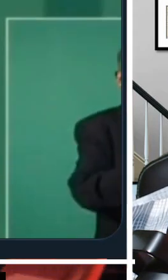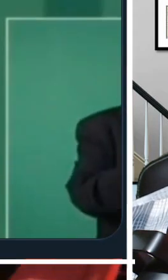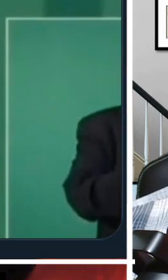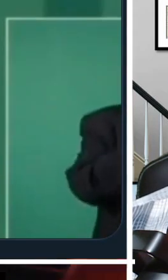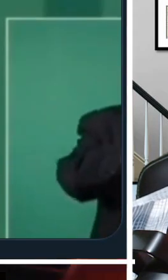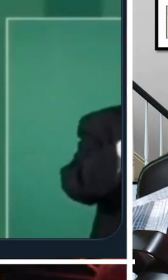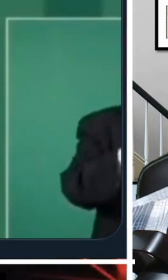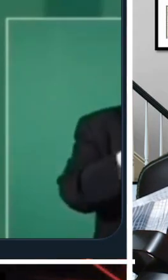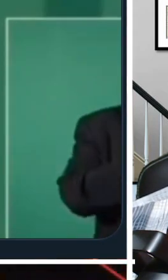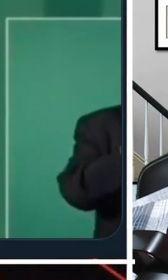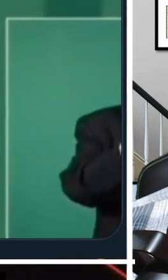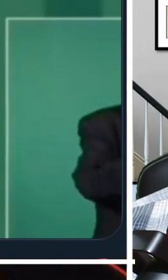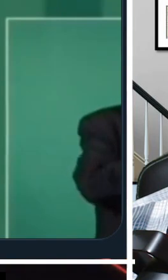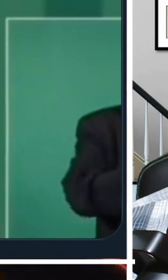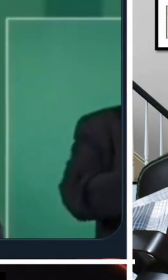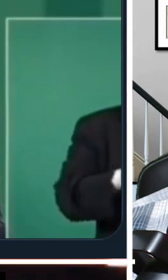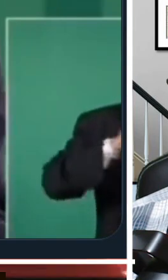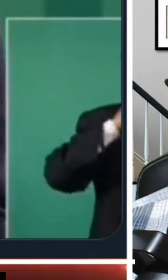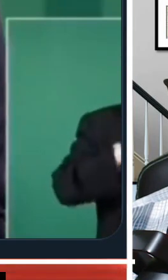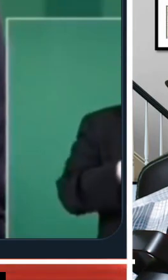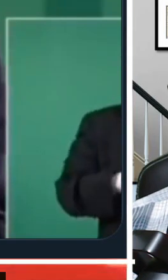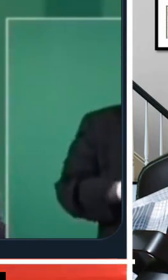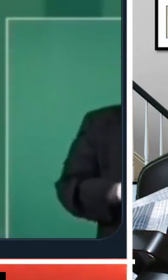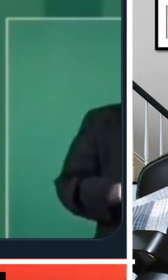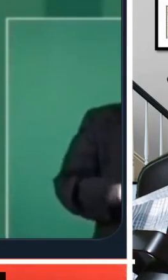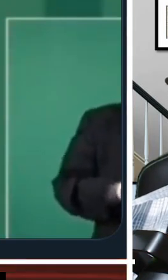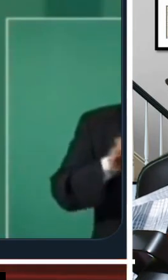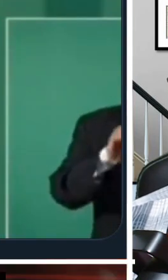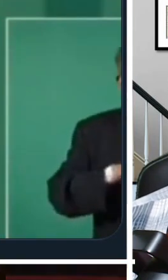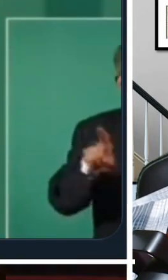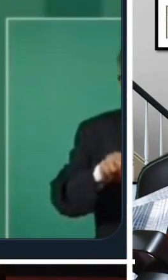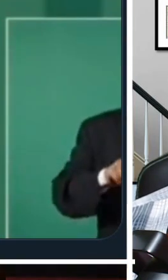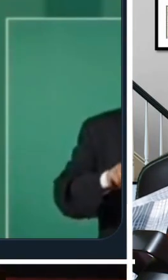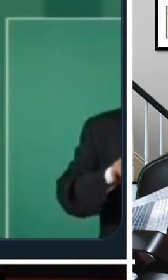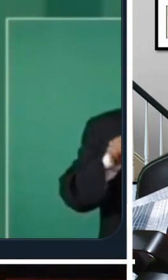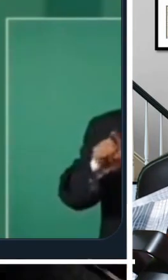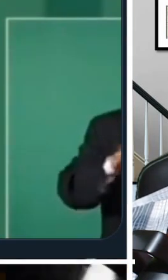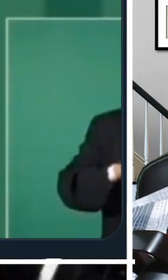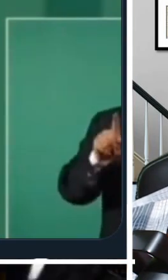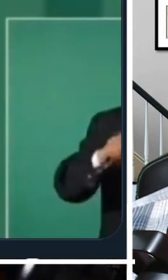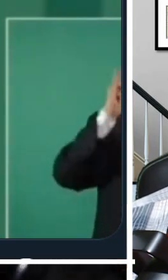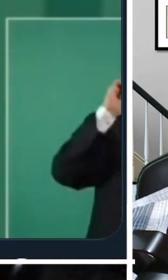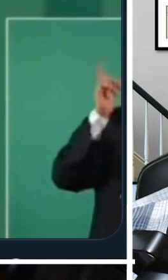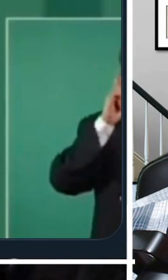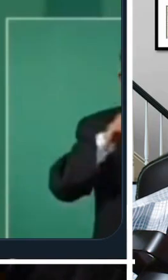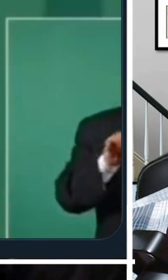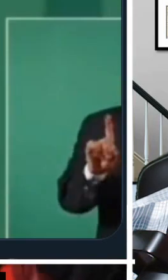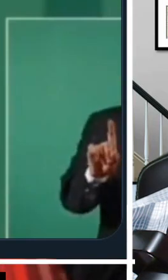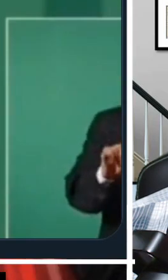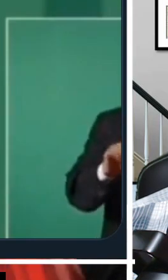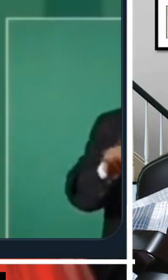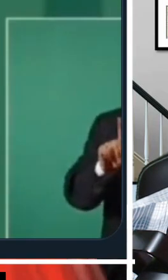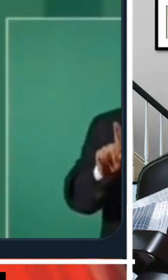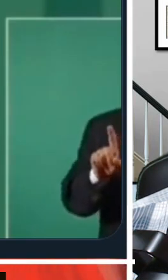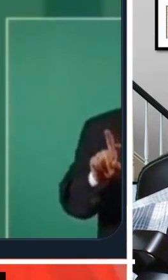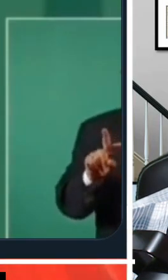los salarios a regidores y presidentes municipales. Pone de ejemplo la mayoría de los municipios de usos y